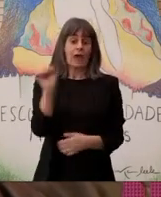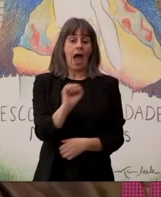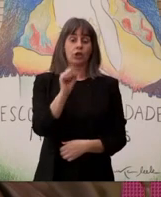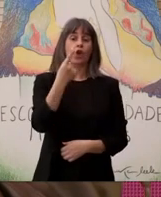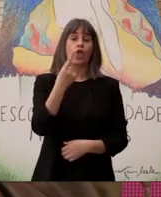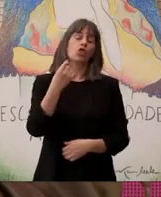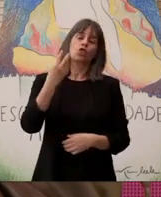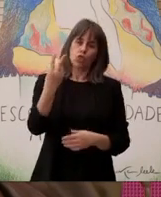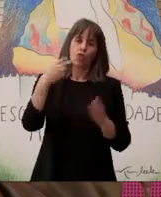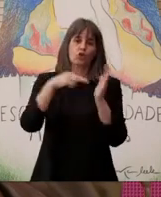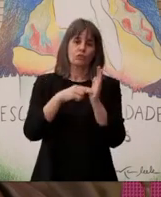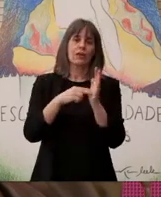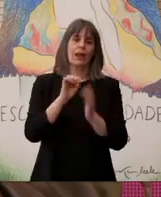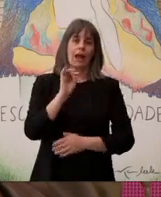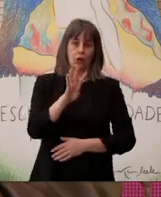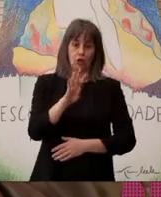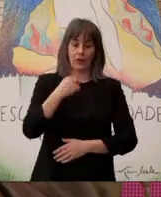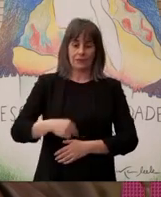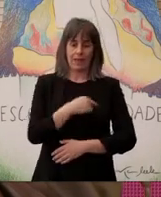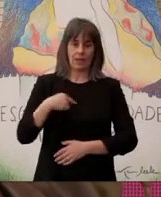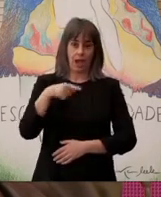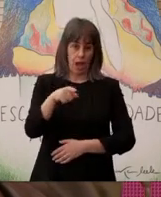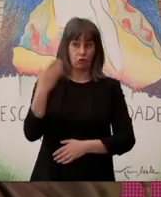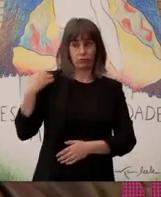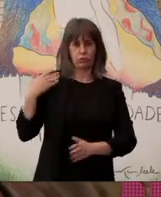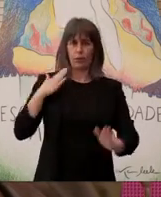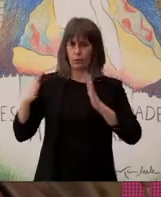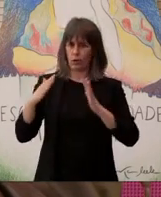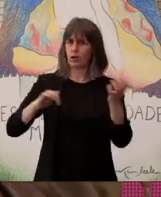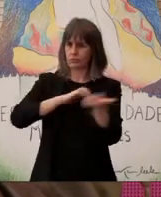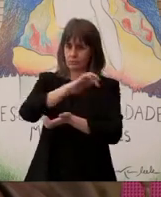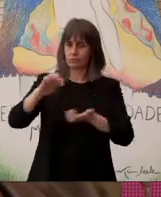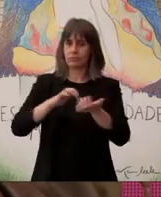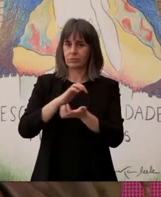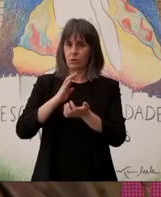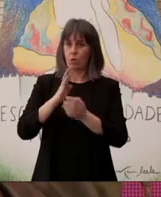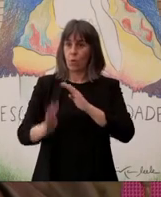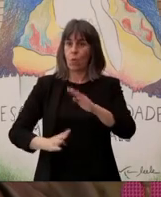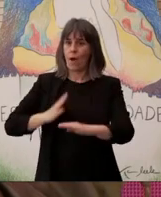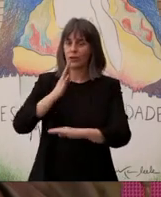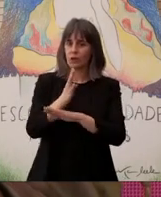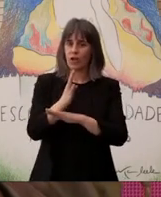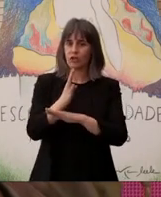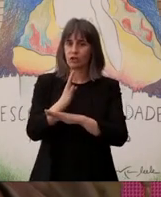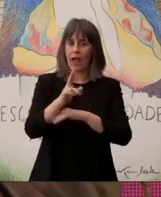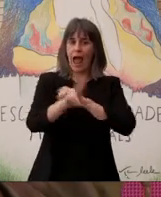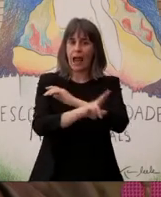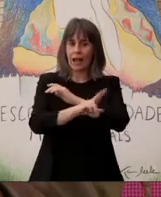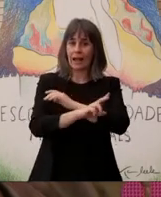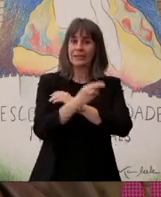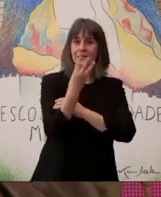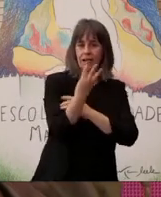como sabedes en esa en aquel periodo convulso Encanto hubo tres alcaldes del partido popular